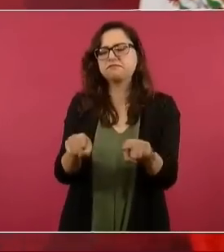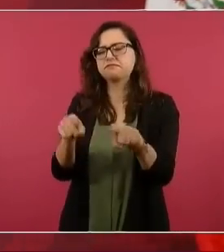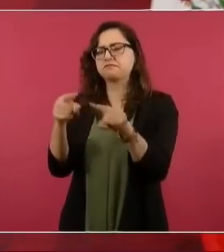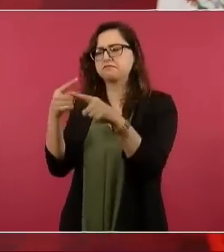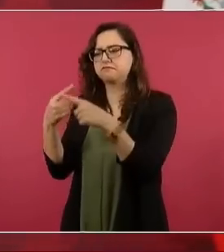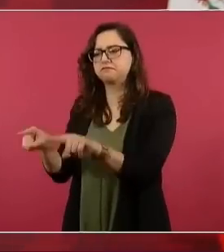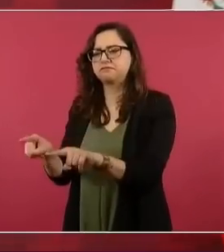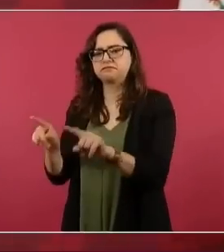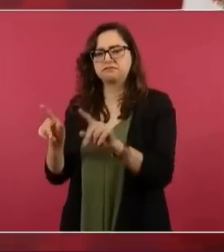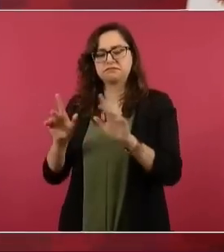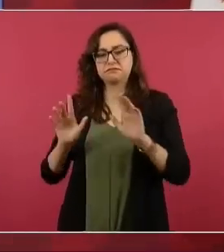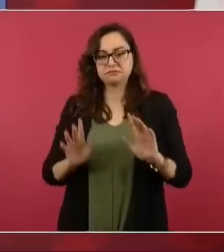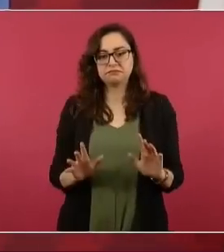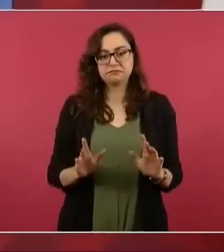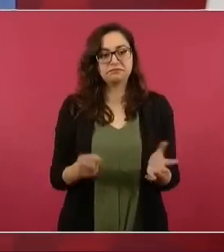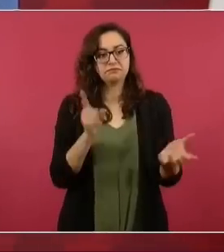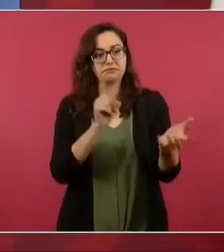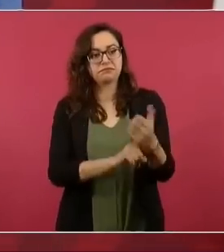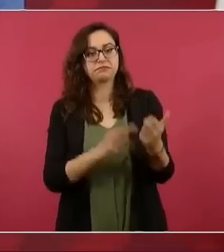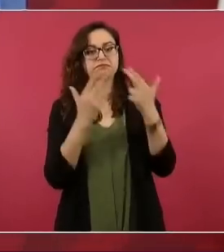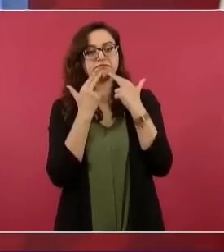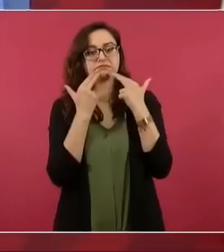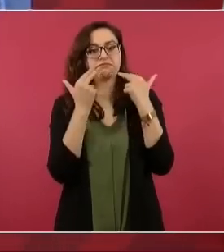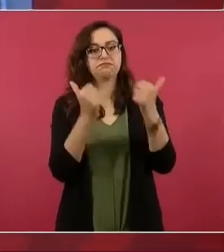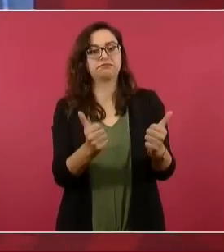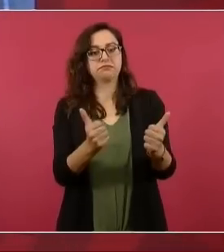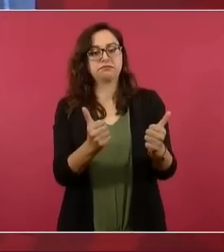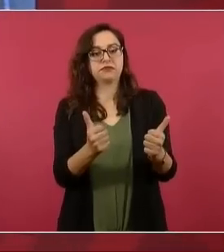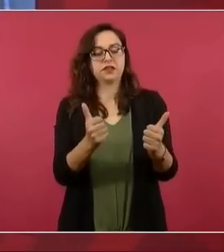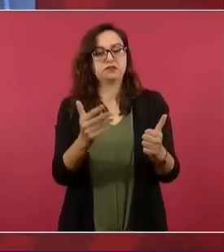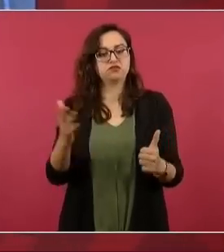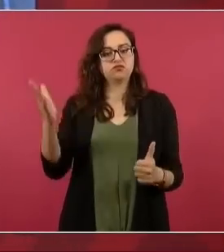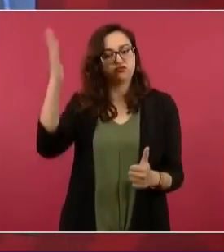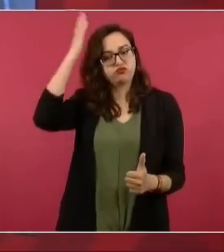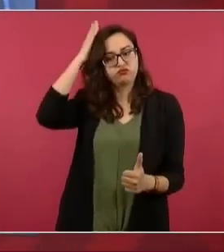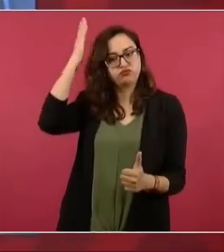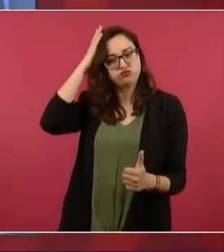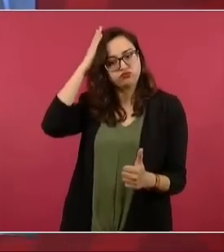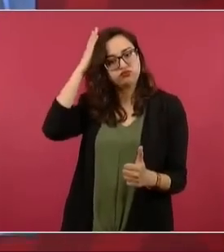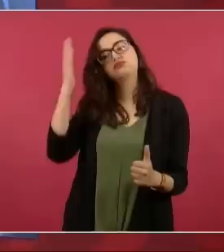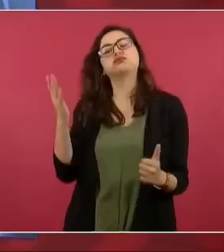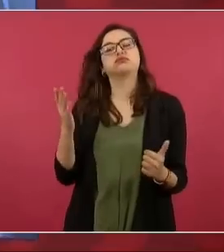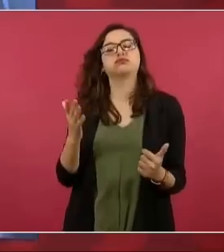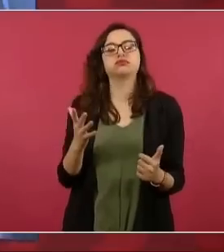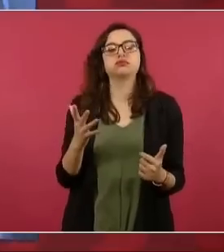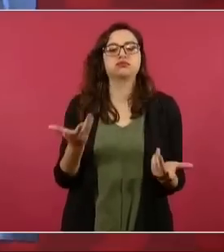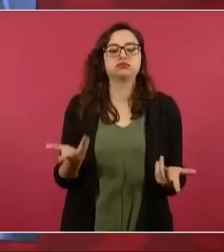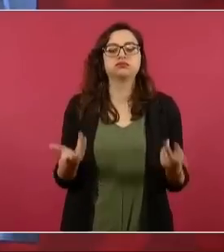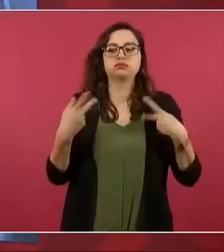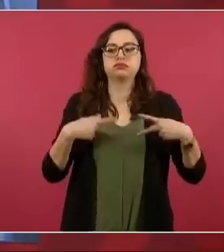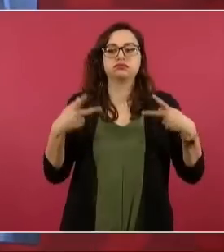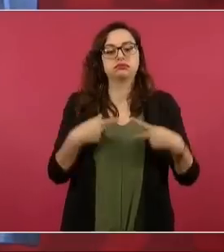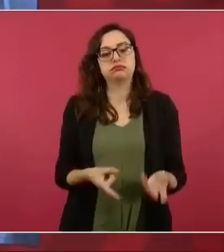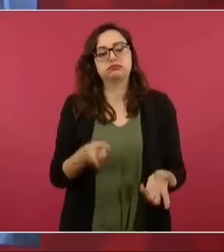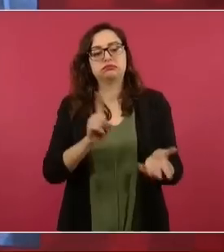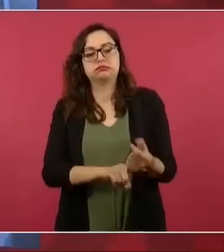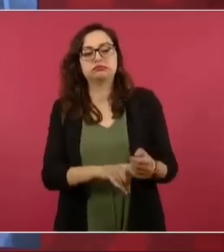de peones acasillados en haciendas, pero el peón